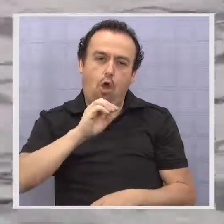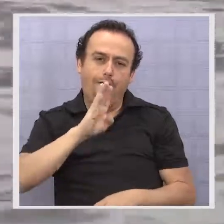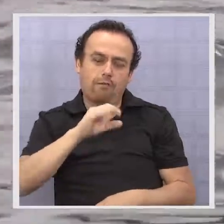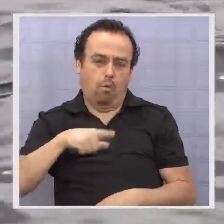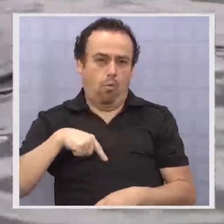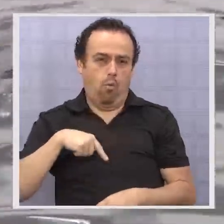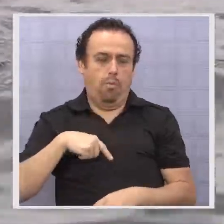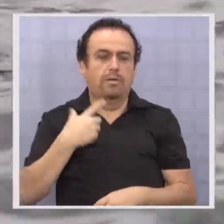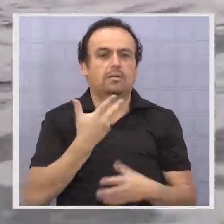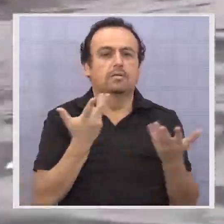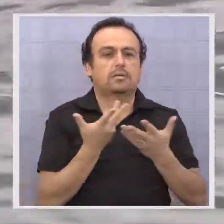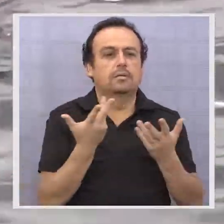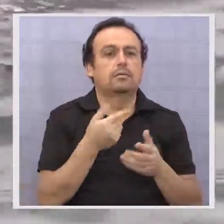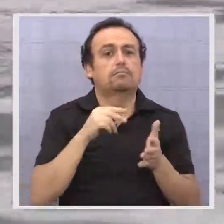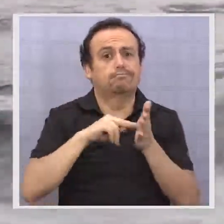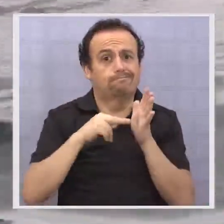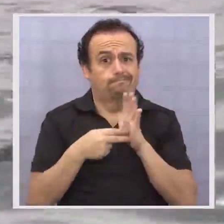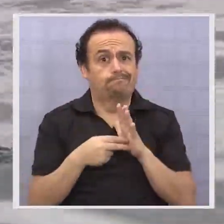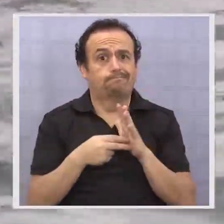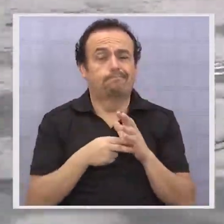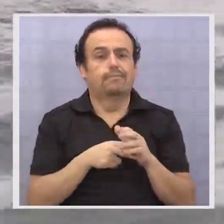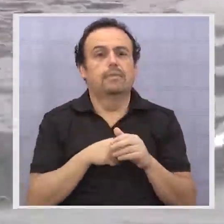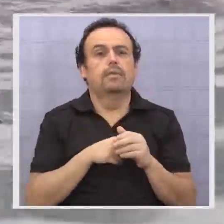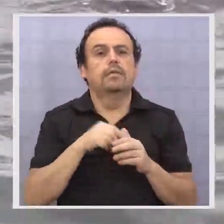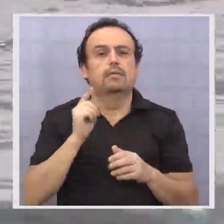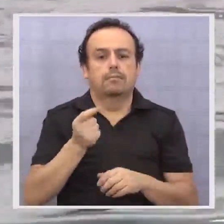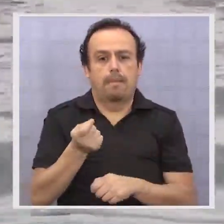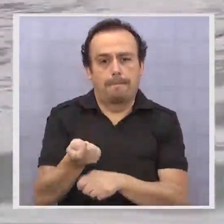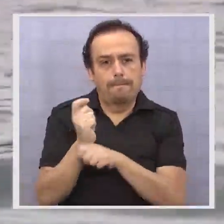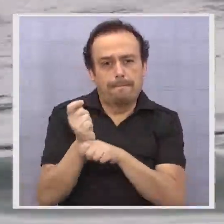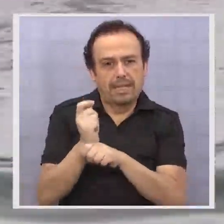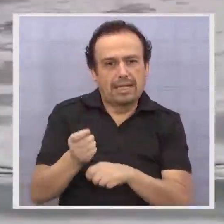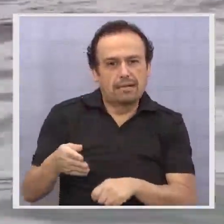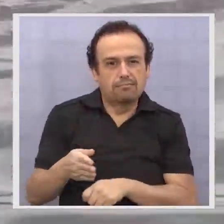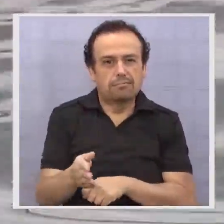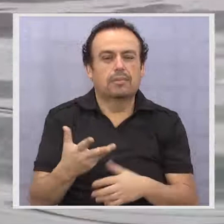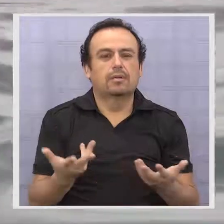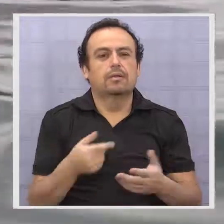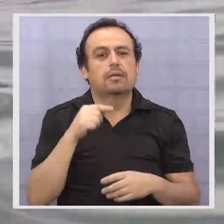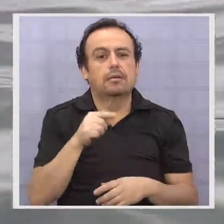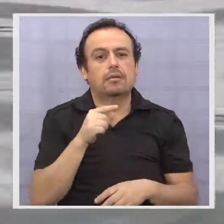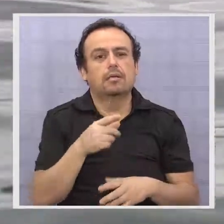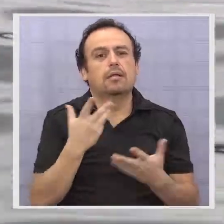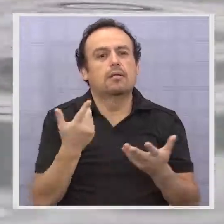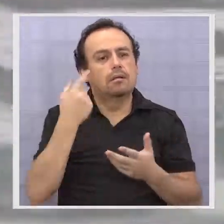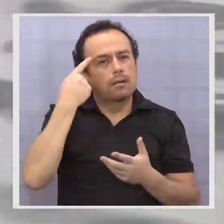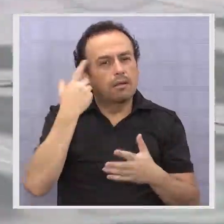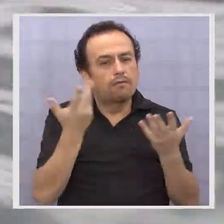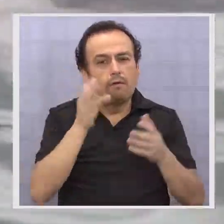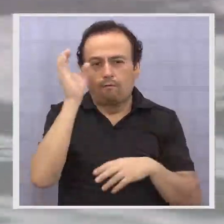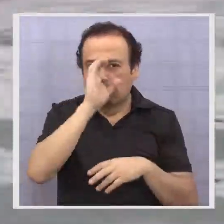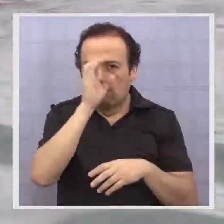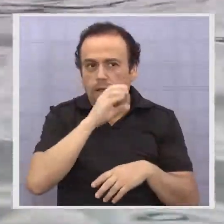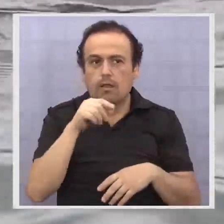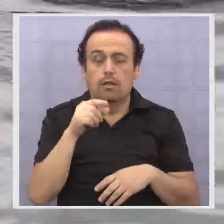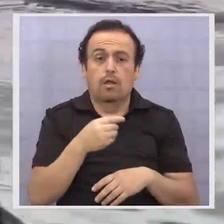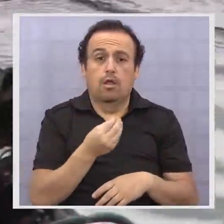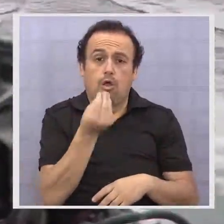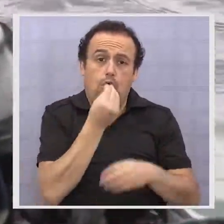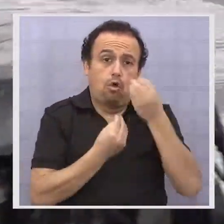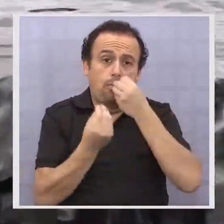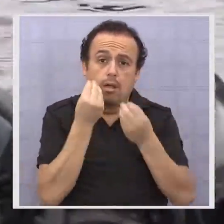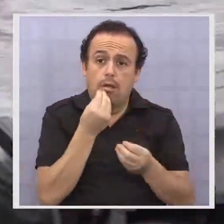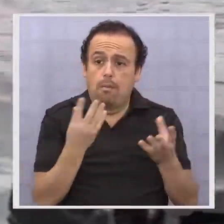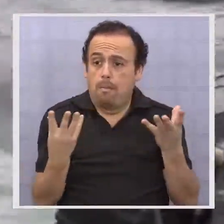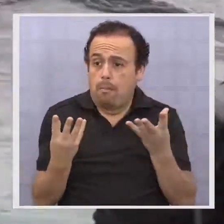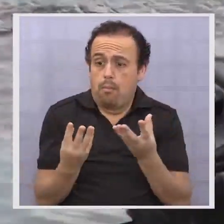artesanales y quiqueños señalan que los lobos causan daños en la actividad artesanal, pero que sus acciones son motivadas por la búsqueda de comida, la